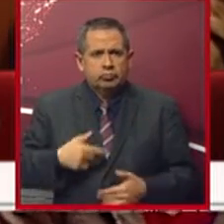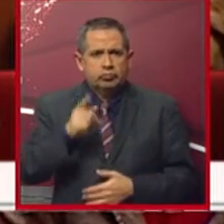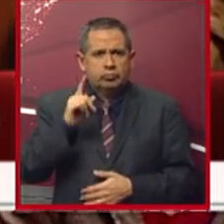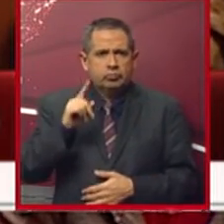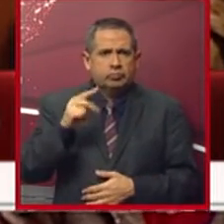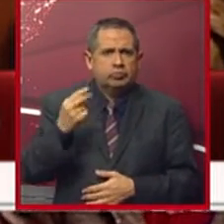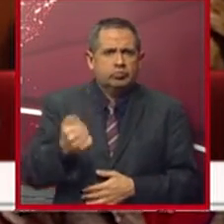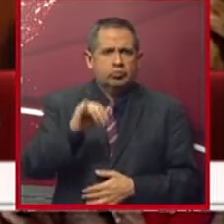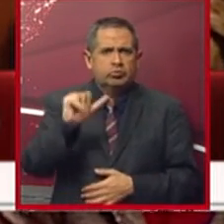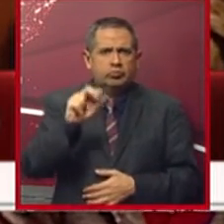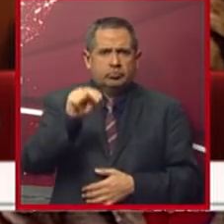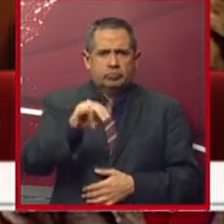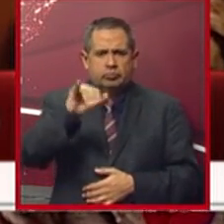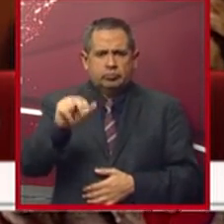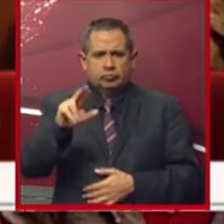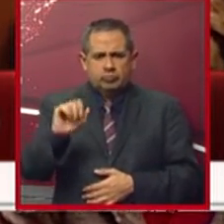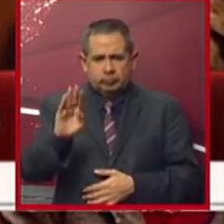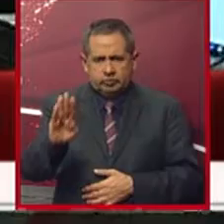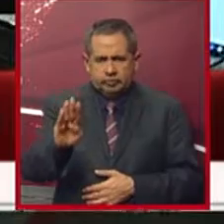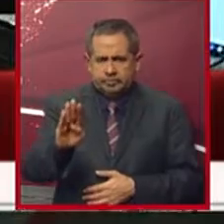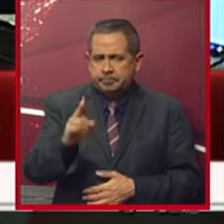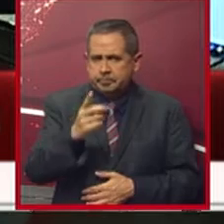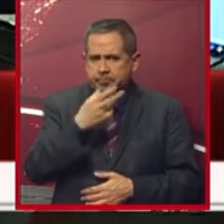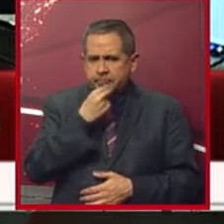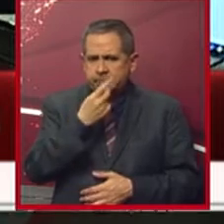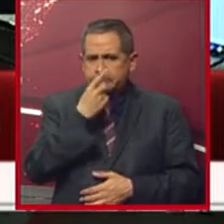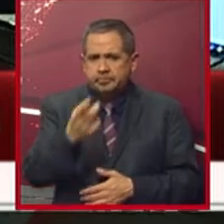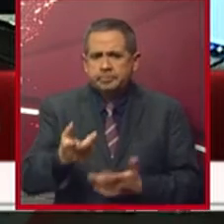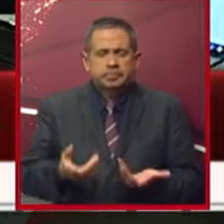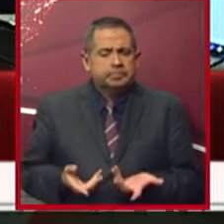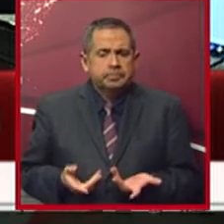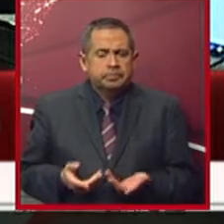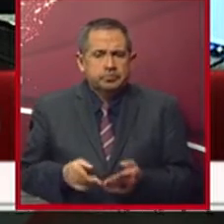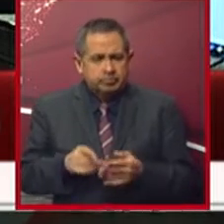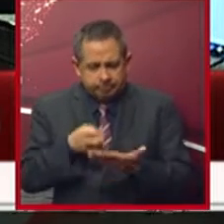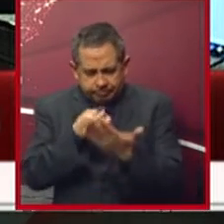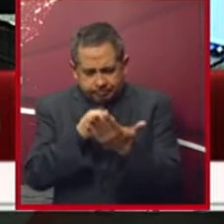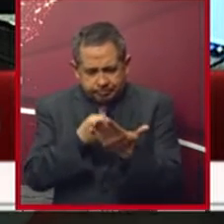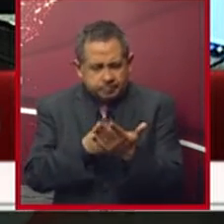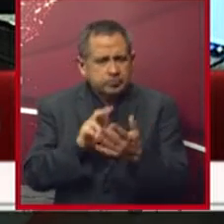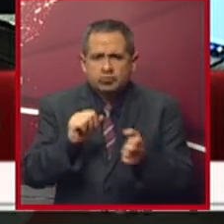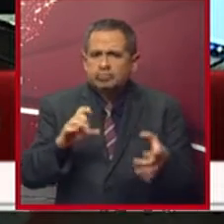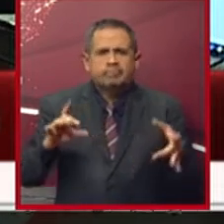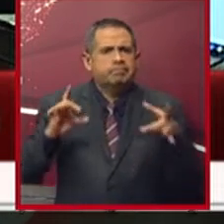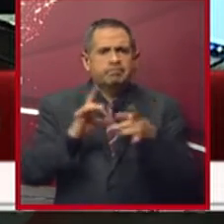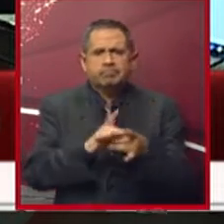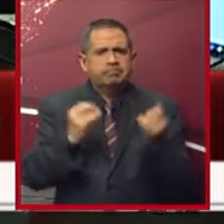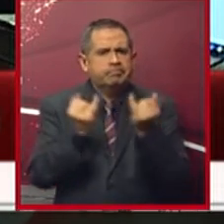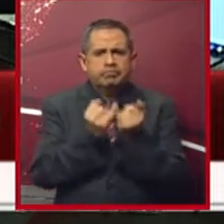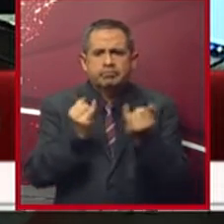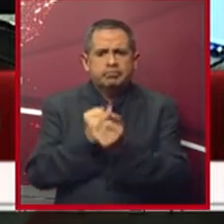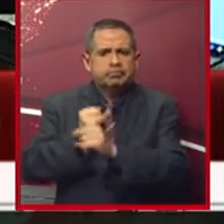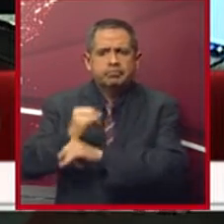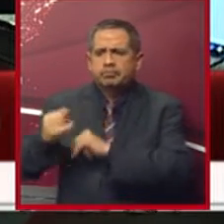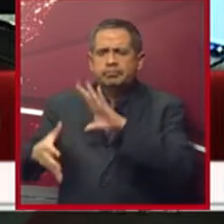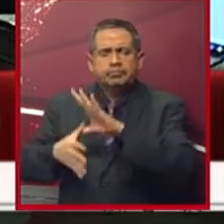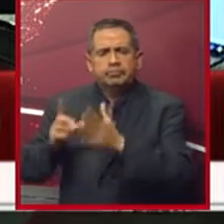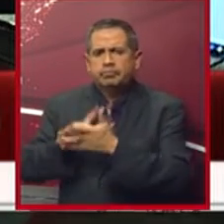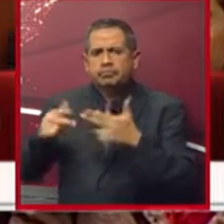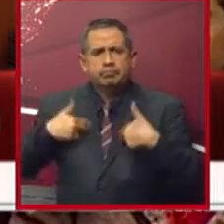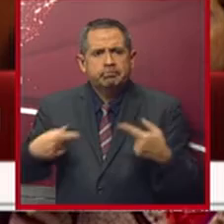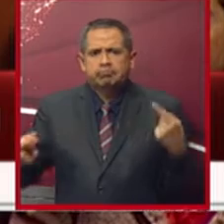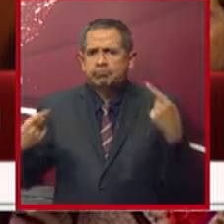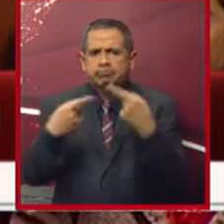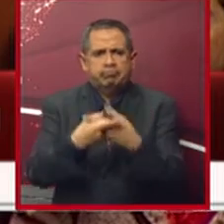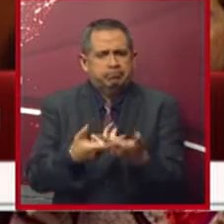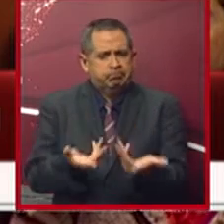afirmó que el modelo de Guardia Nacional concebido en el dictamen no corresponde a las sentencias dictadas por la Comisión Interamericana de los Derechos Humanos en